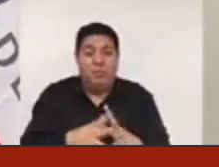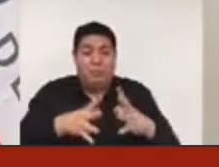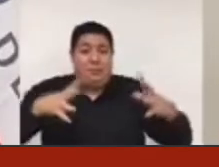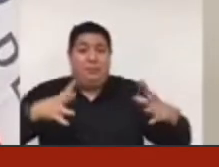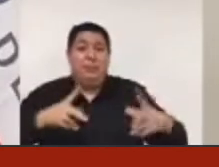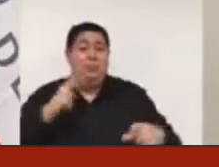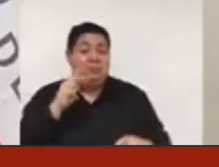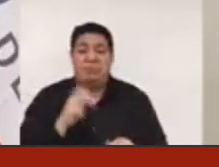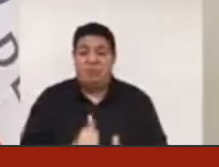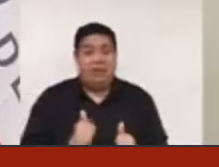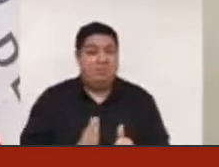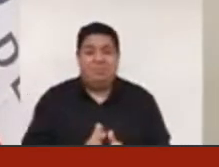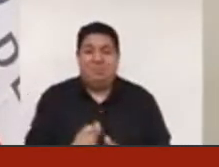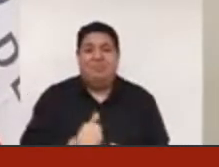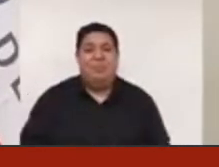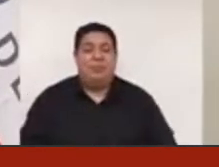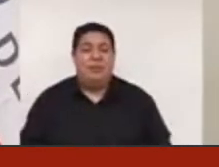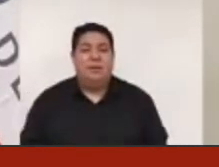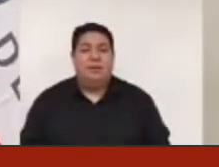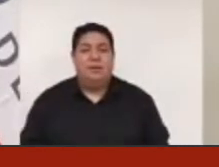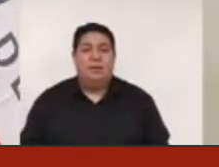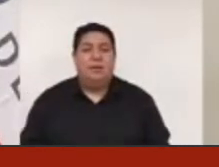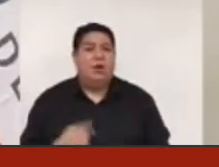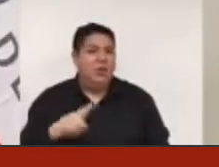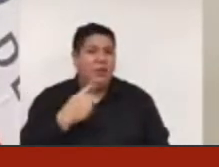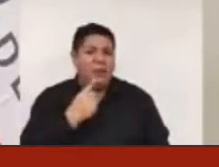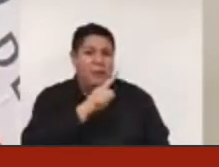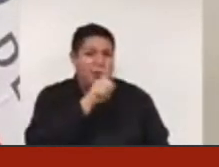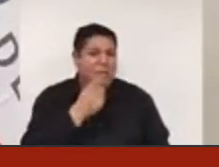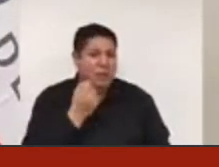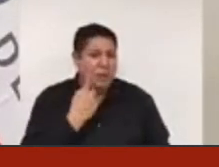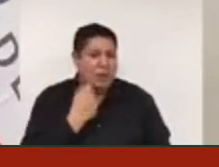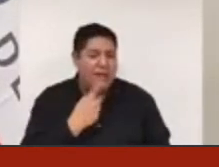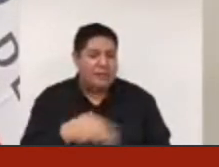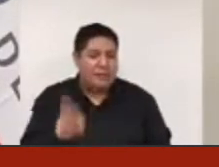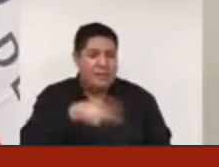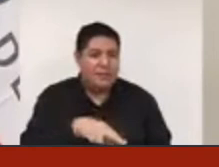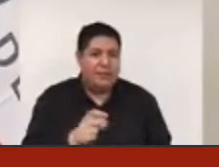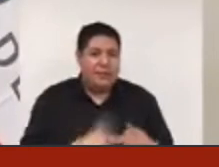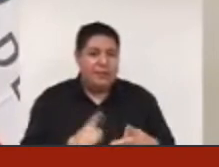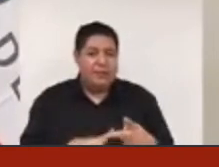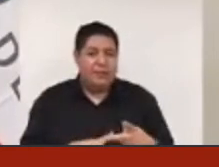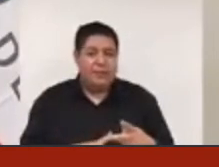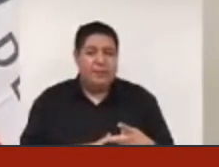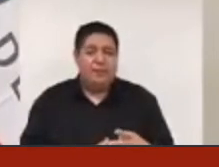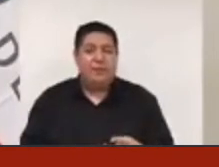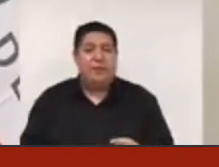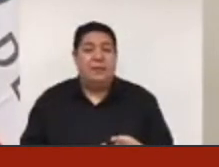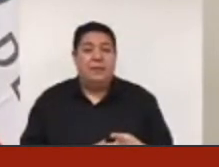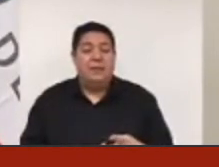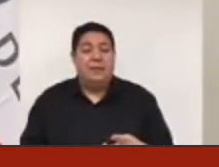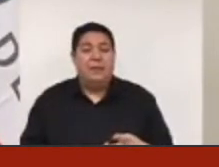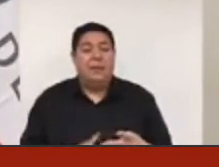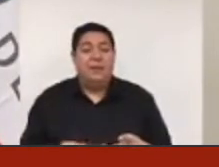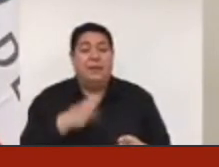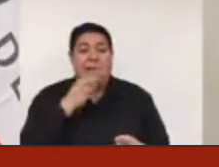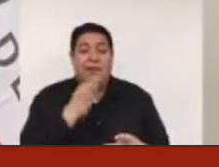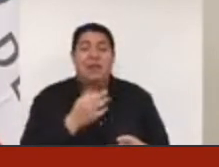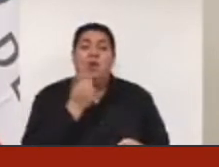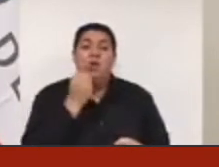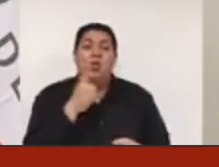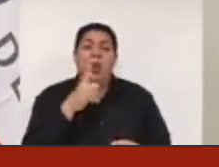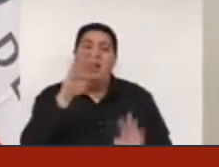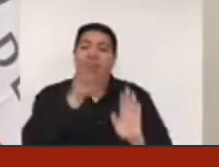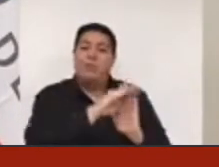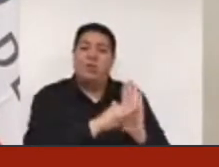minuto ha funcionado bastante bien y no me acuerdo la otra pregunta la segunda la segunda pregunta era cuáles son los